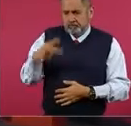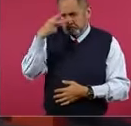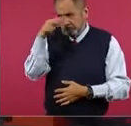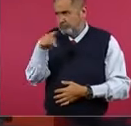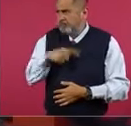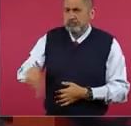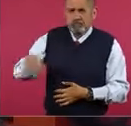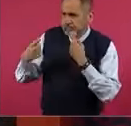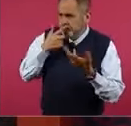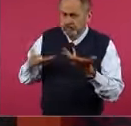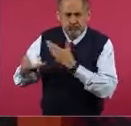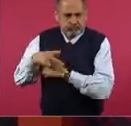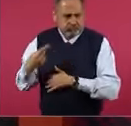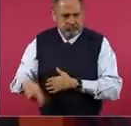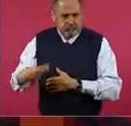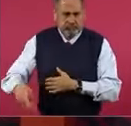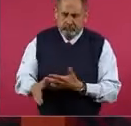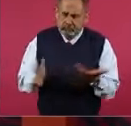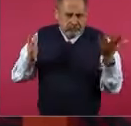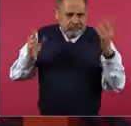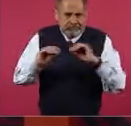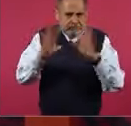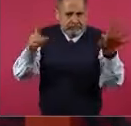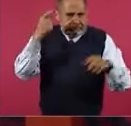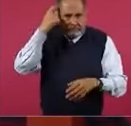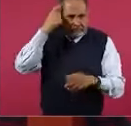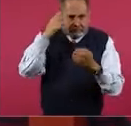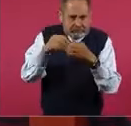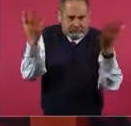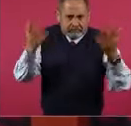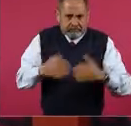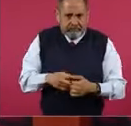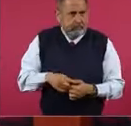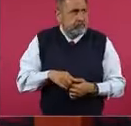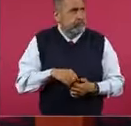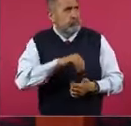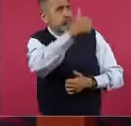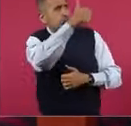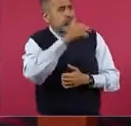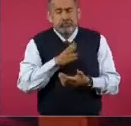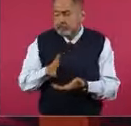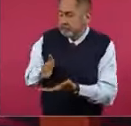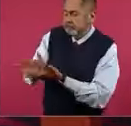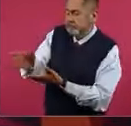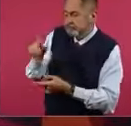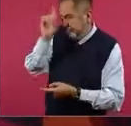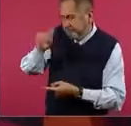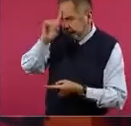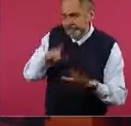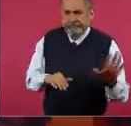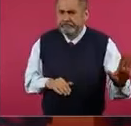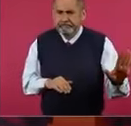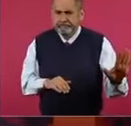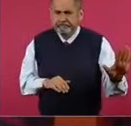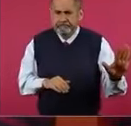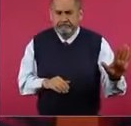mexicanos. Es un principio básico de independencia, de